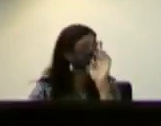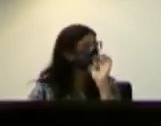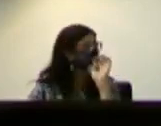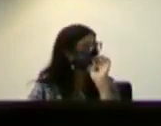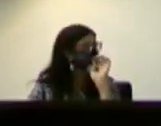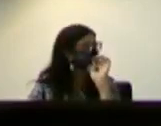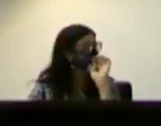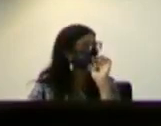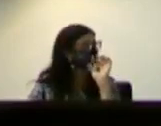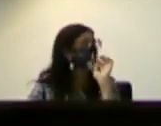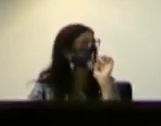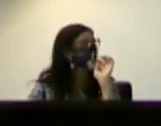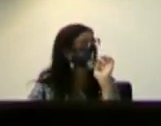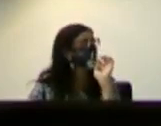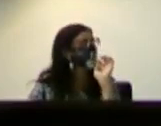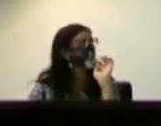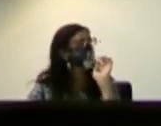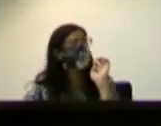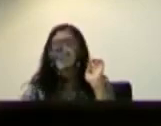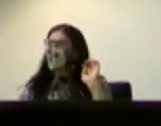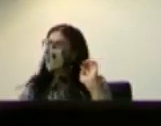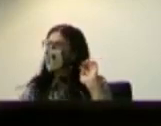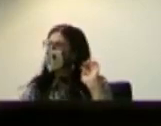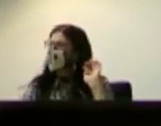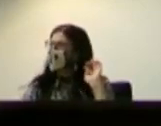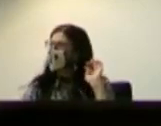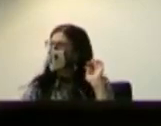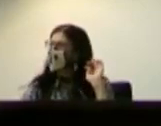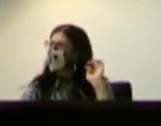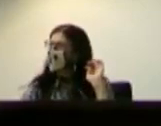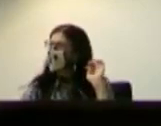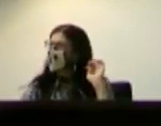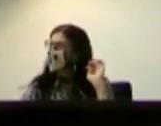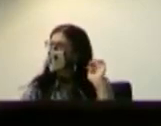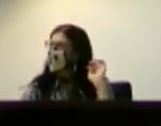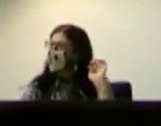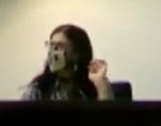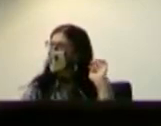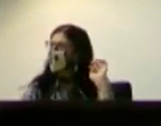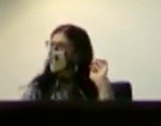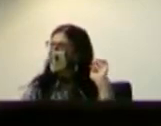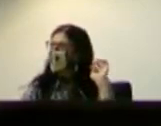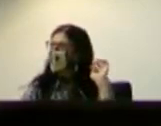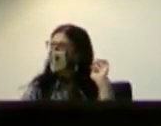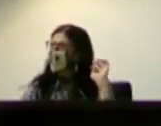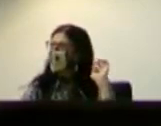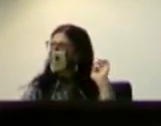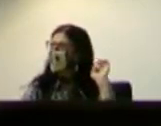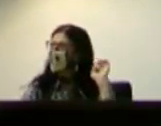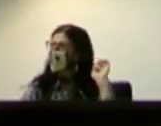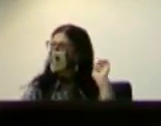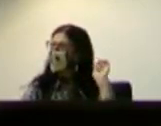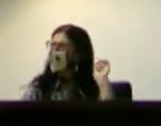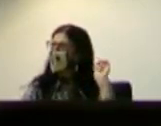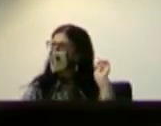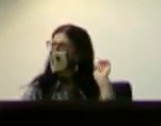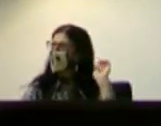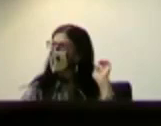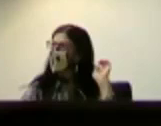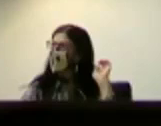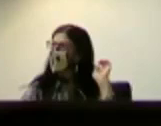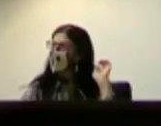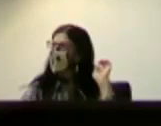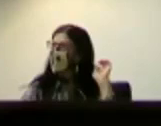lo tenemos, sí. Miren, perdónenme, me están pidiendo hace rato los técnicos que recesemos brevemente porque